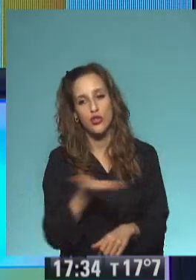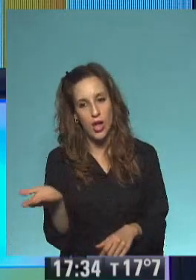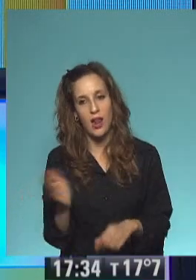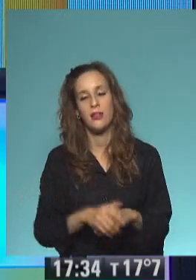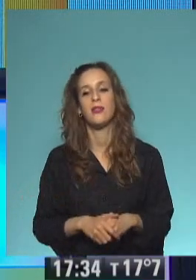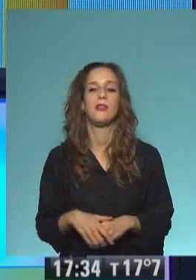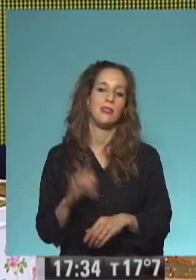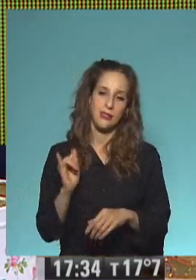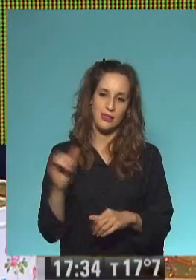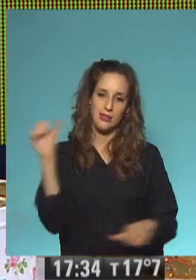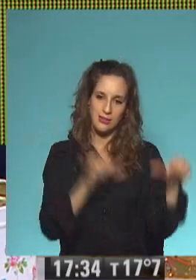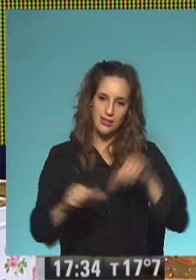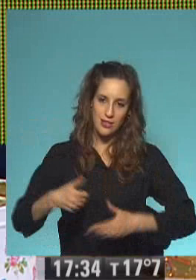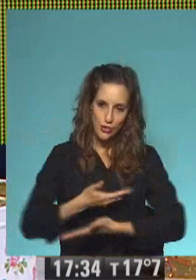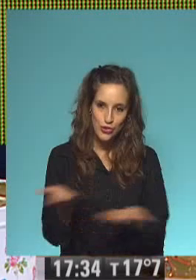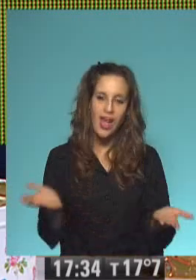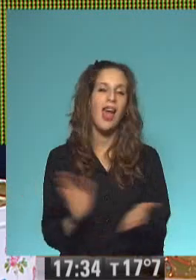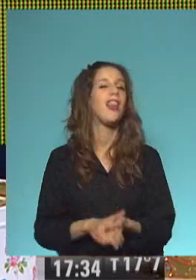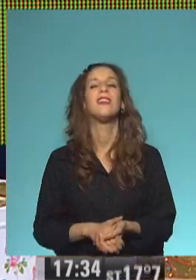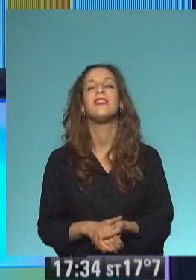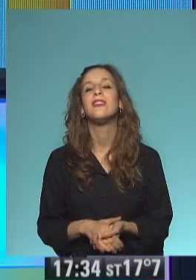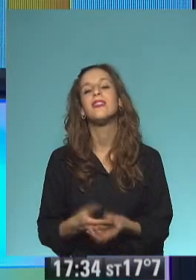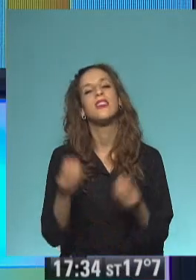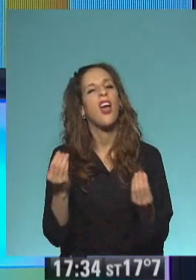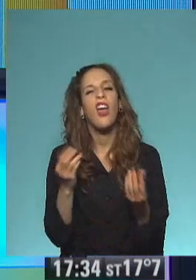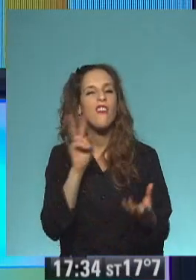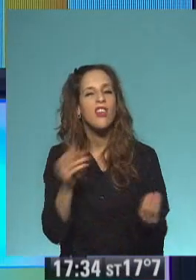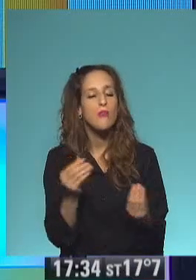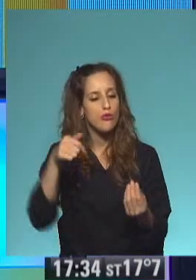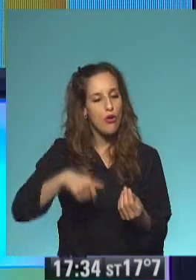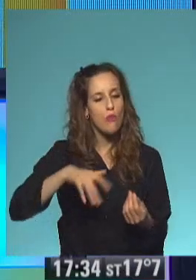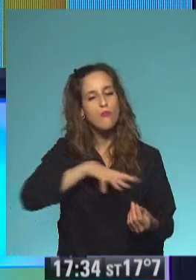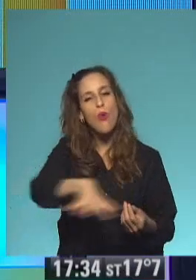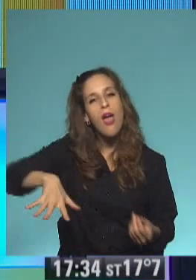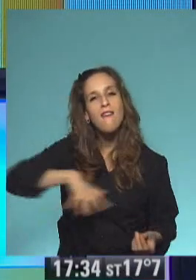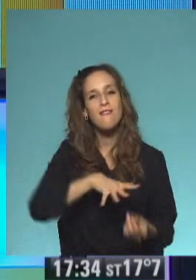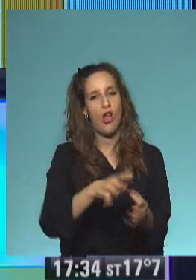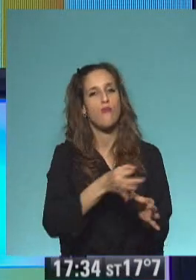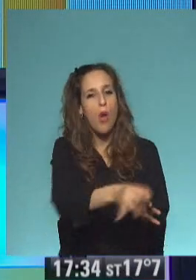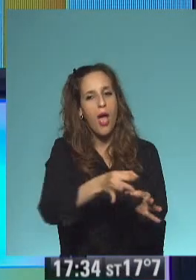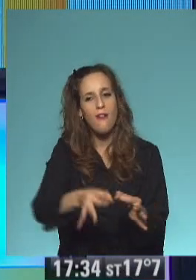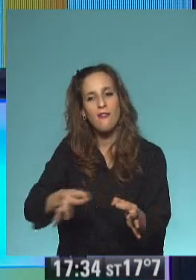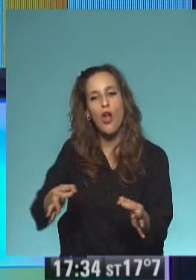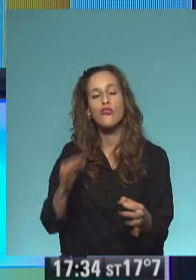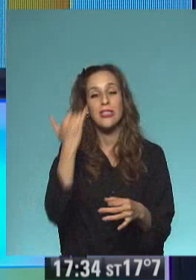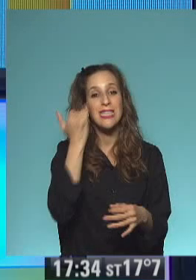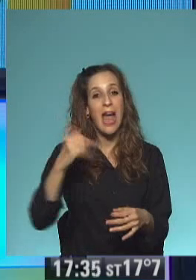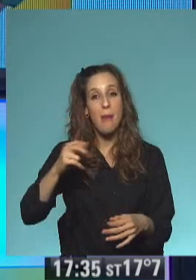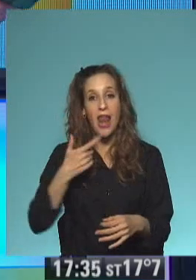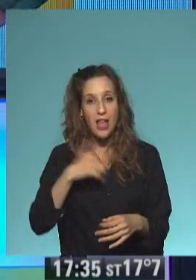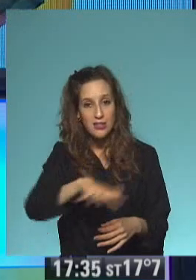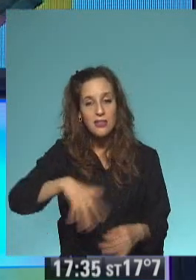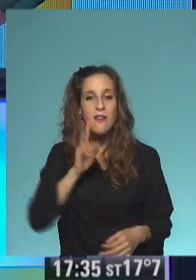Tuvimos ciencias sociales. Estuvimos recordando a los pueblos llamanas y específicamente estuvimos hablando de la llegada